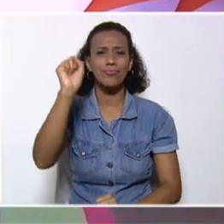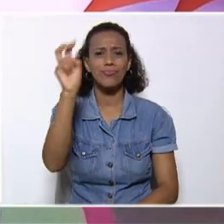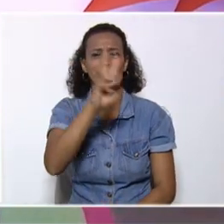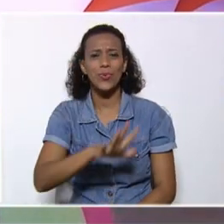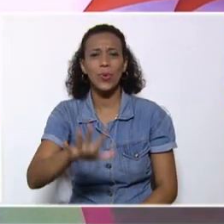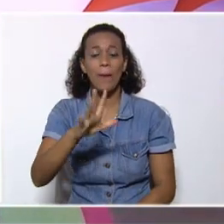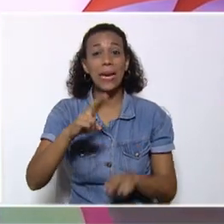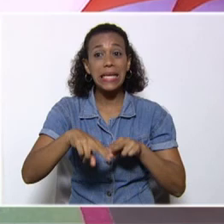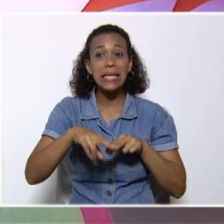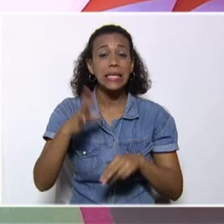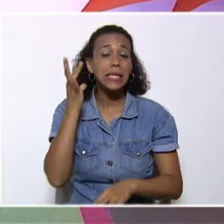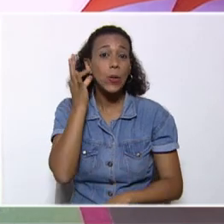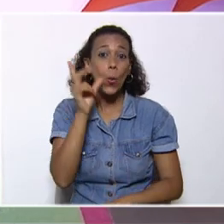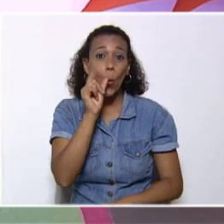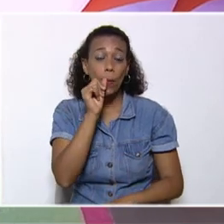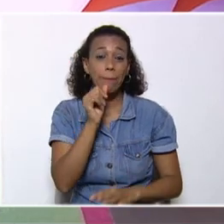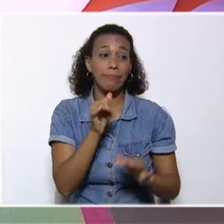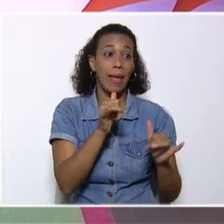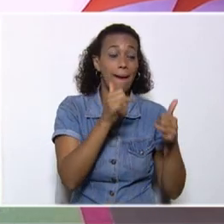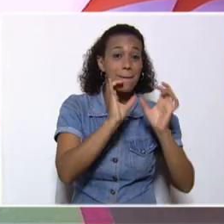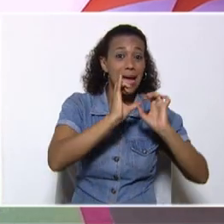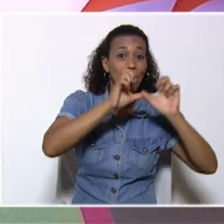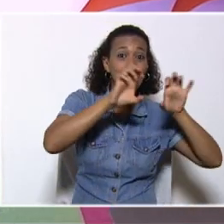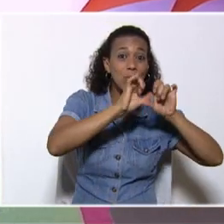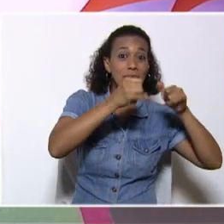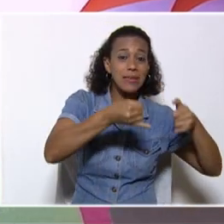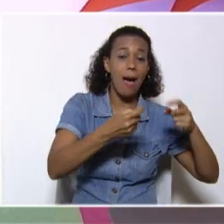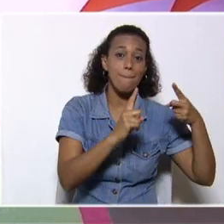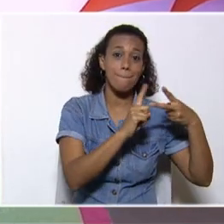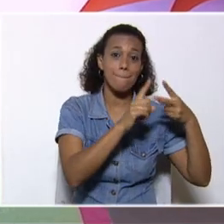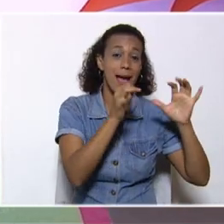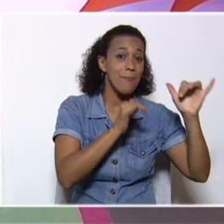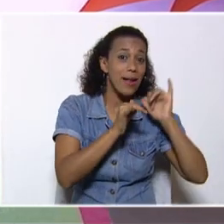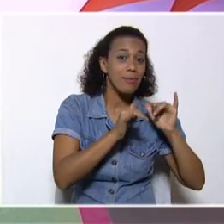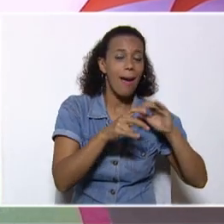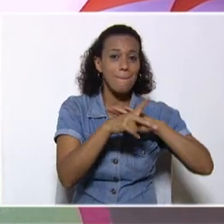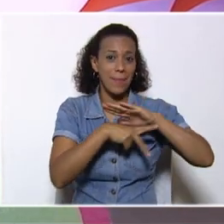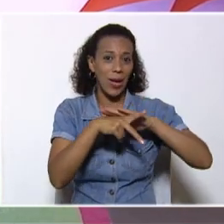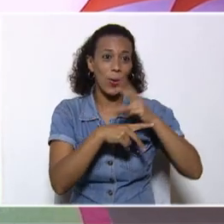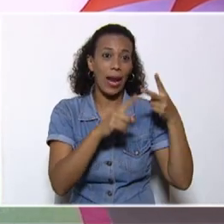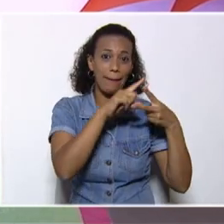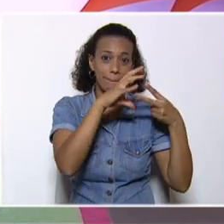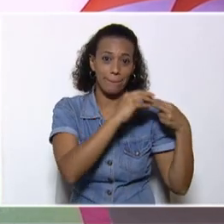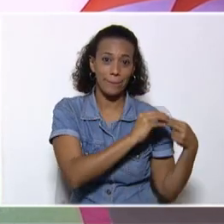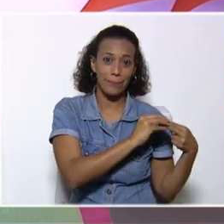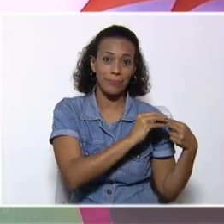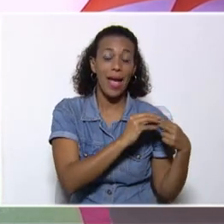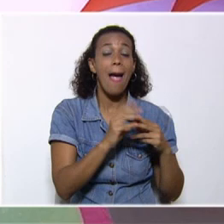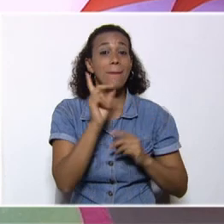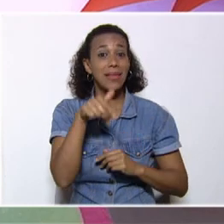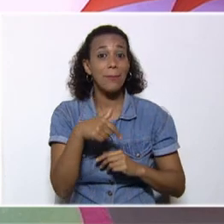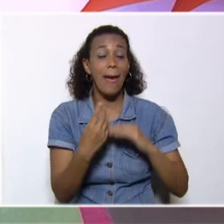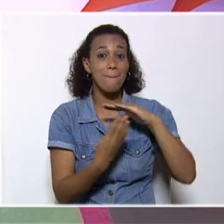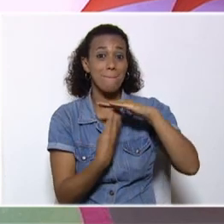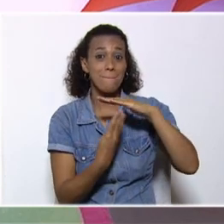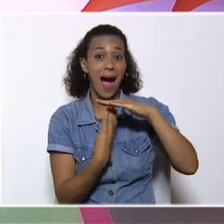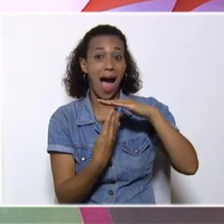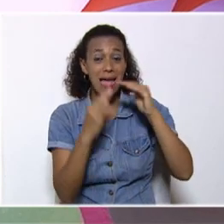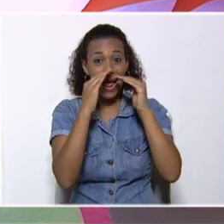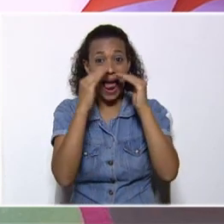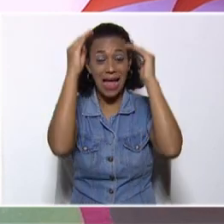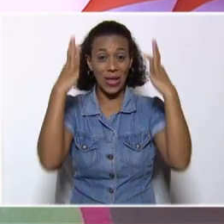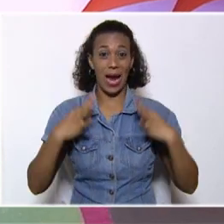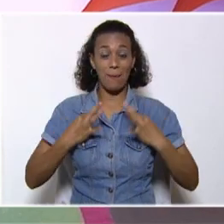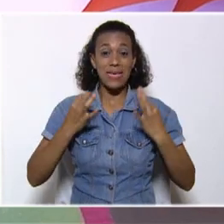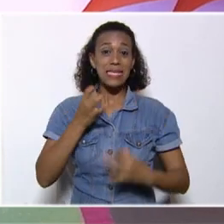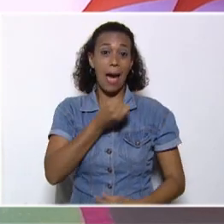para nuestros niños y niñas del nivel de educación inicial con sus dos etapas, maternal y preescolar, pero también para los más creciditos